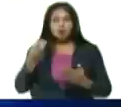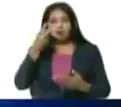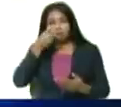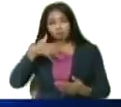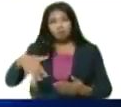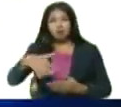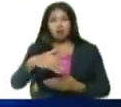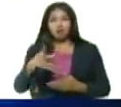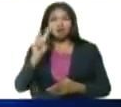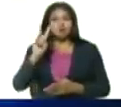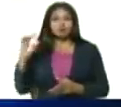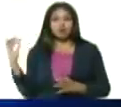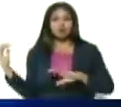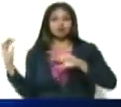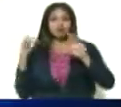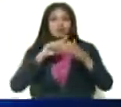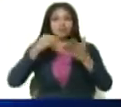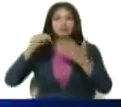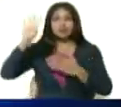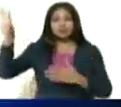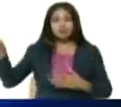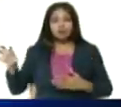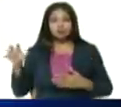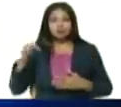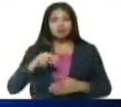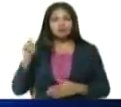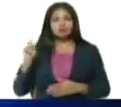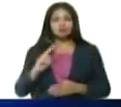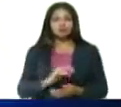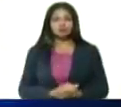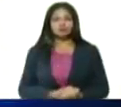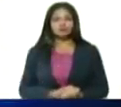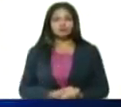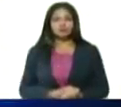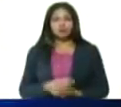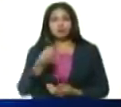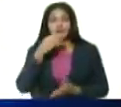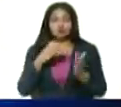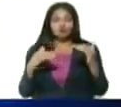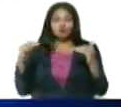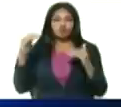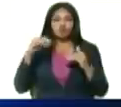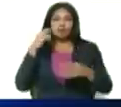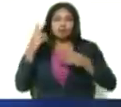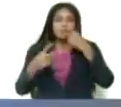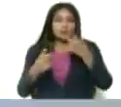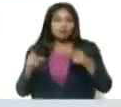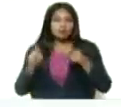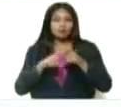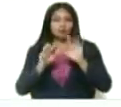Venezuela que retorna feliz a su patria querida. Bueno, hay que máxima vigilancia